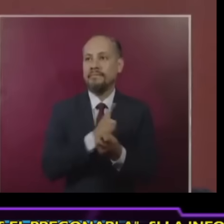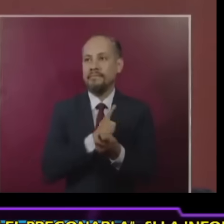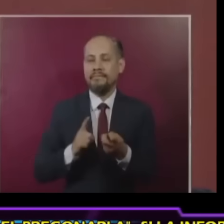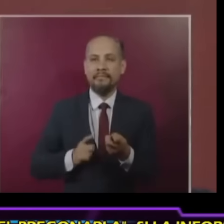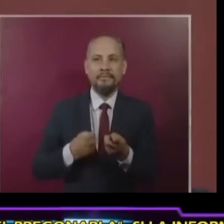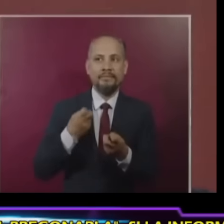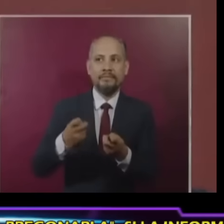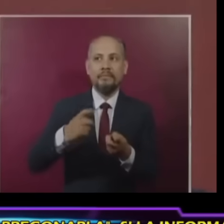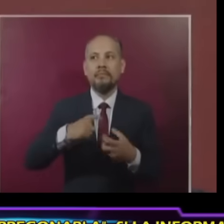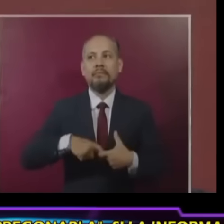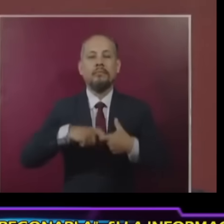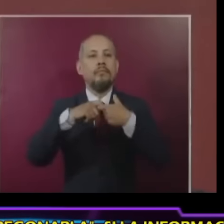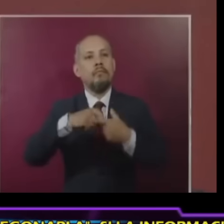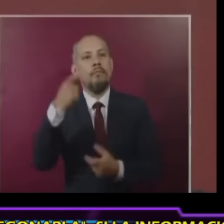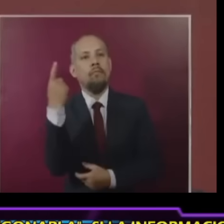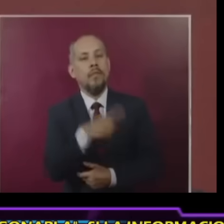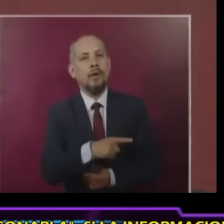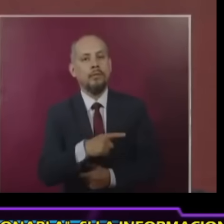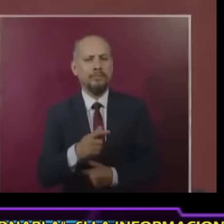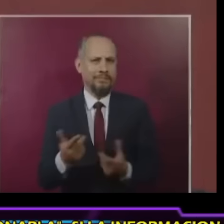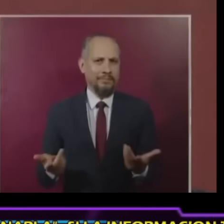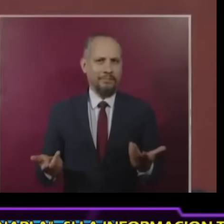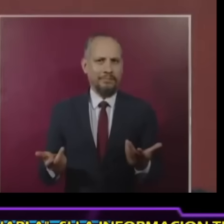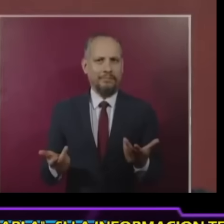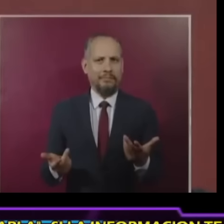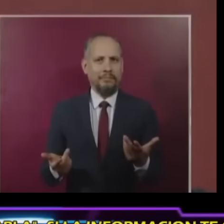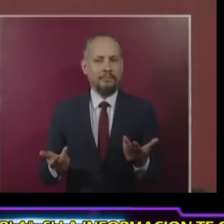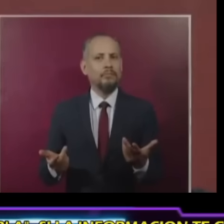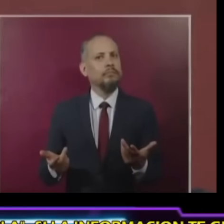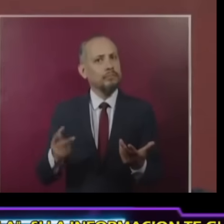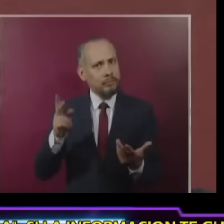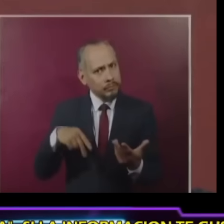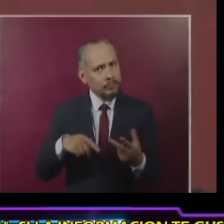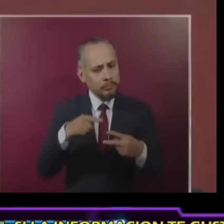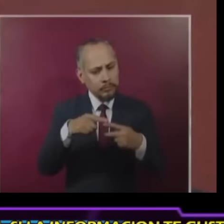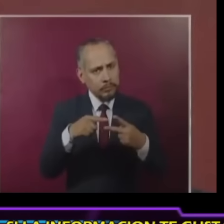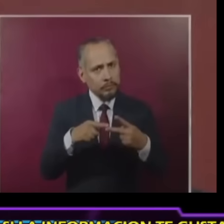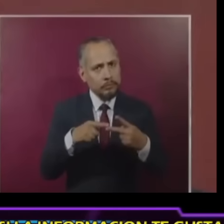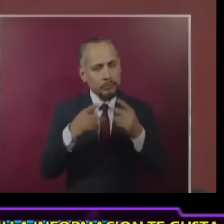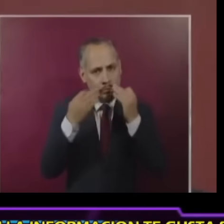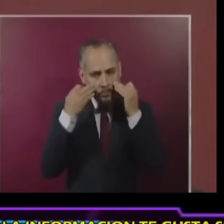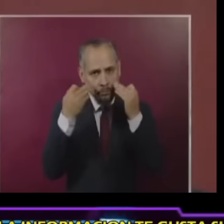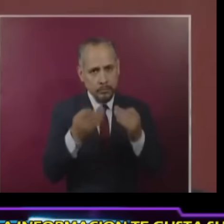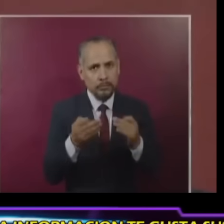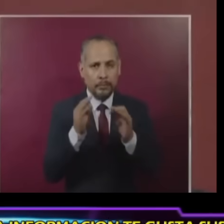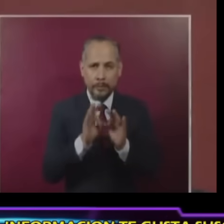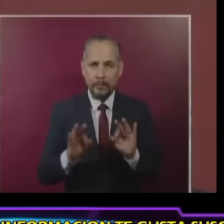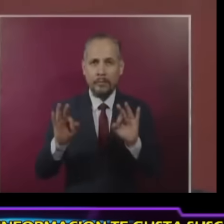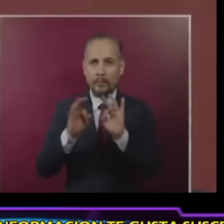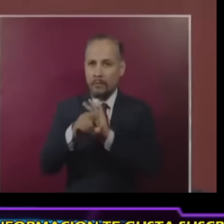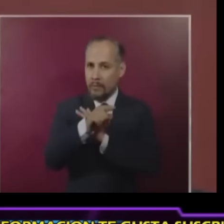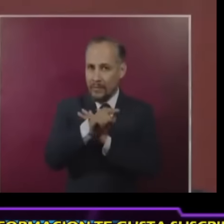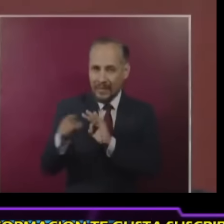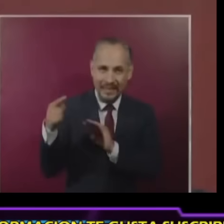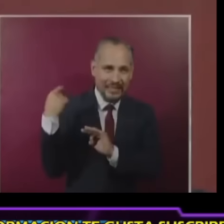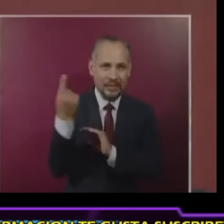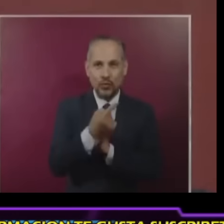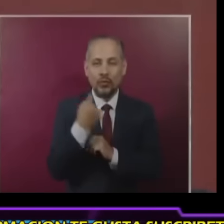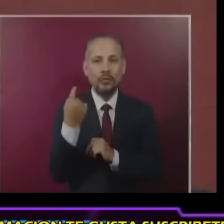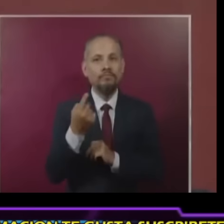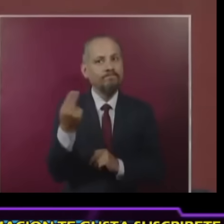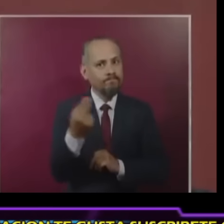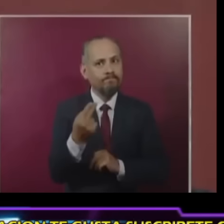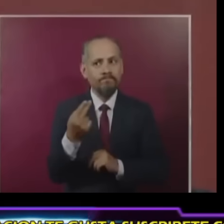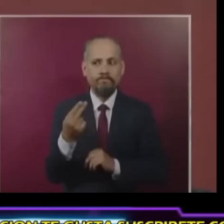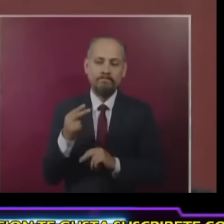eso esto es muy importante no solo que lo sepamos sino que todos seamos conscientes de que no